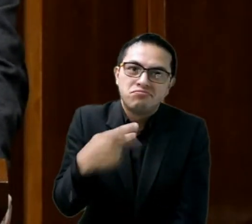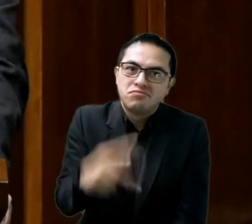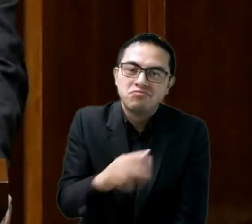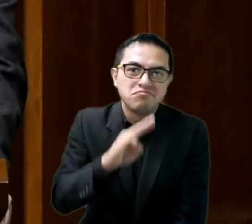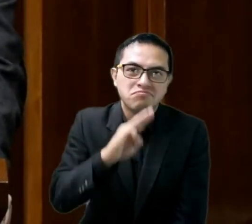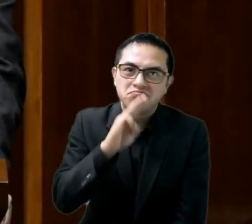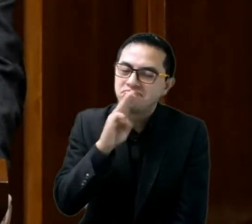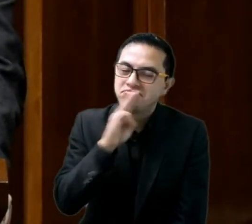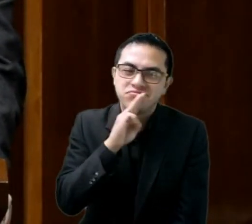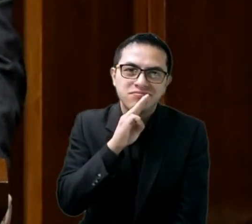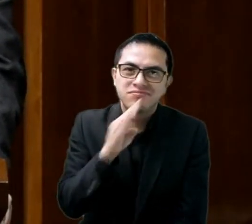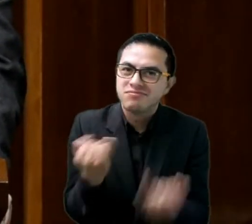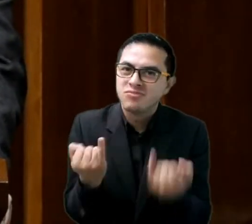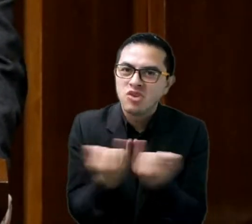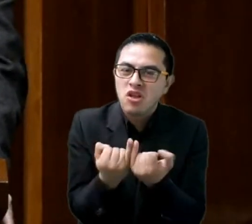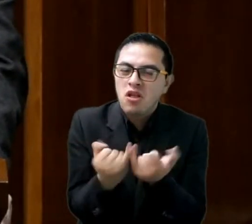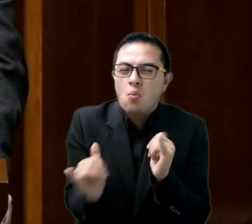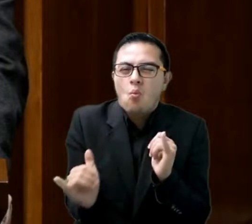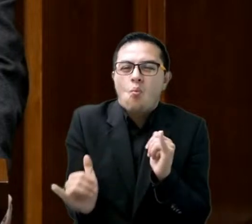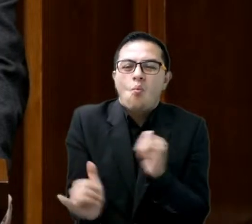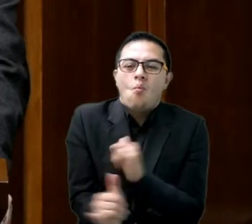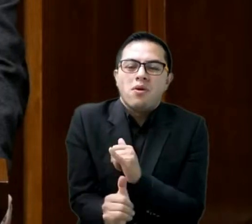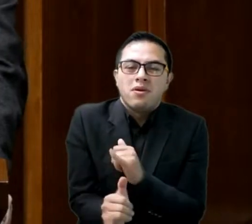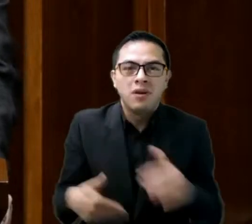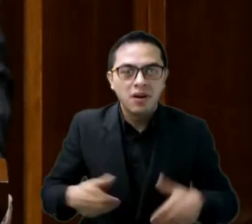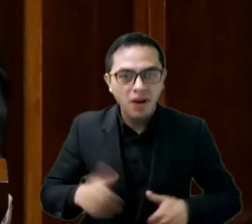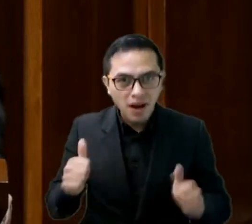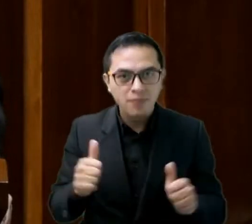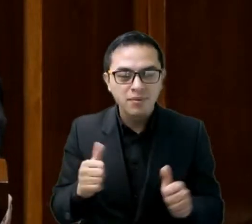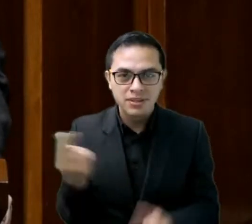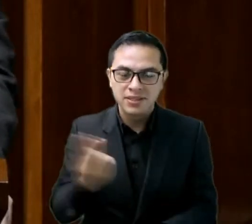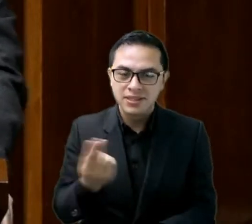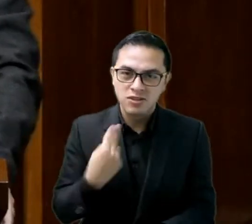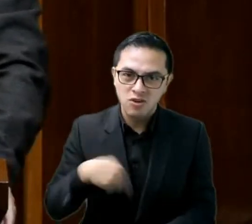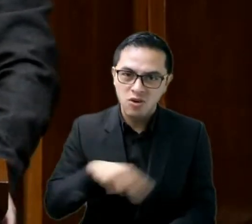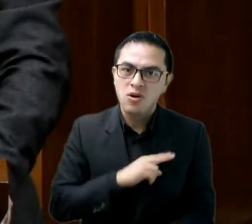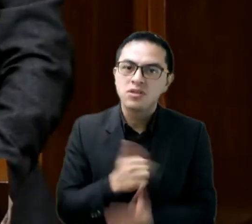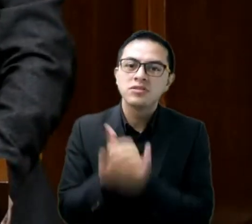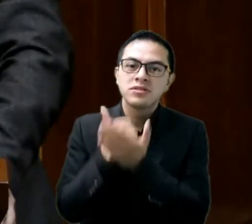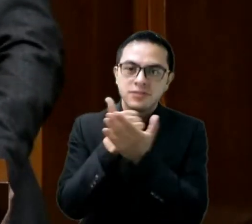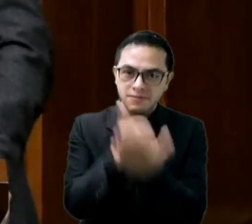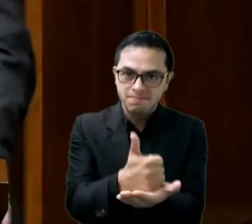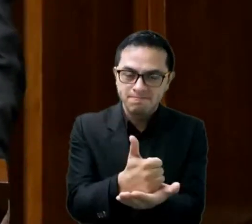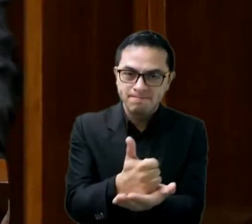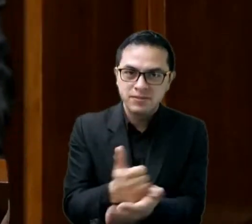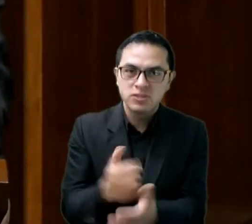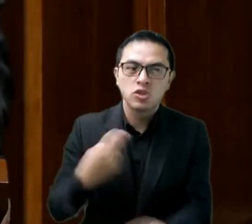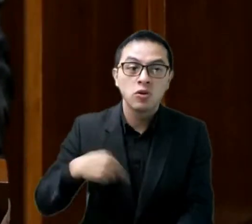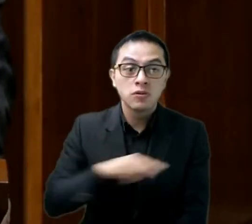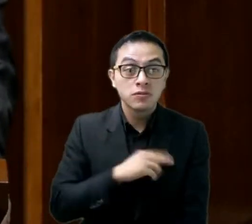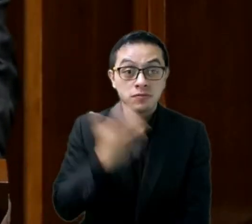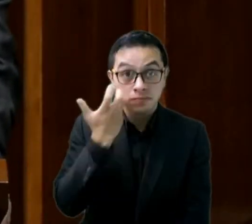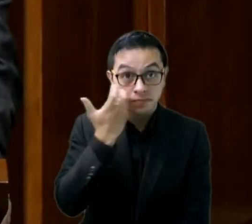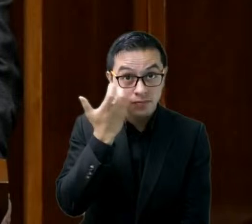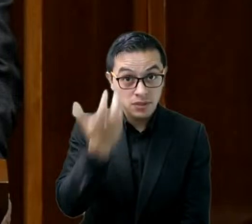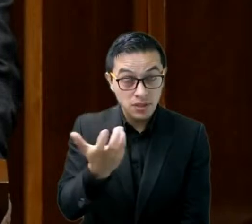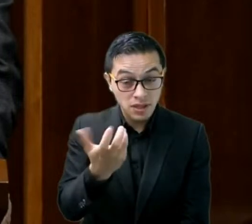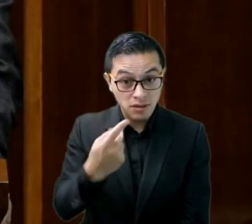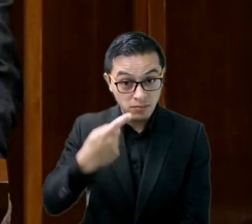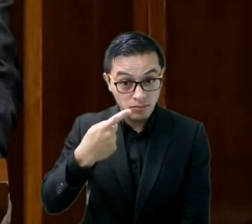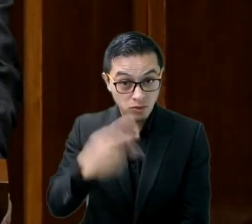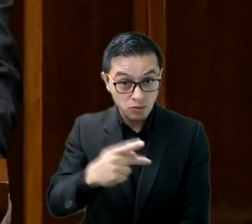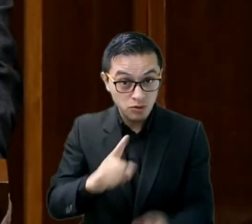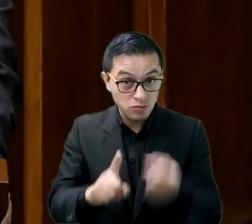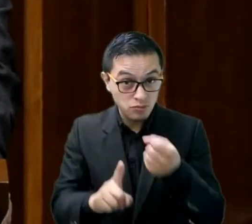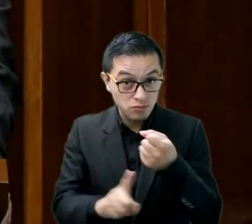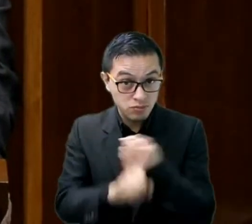bebés. Y entonces es algo que tenemos que resolver. Si nosotros queremos resolver los problemas a los 6 años, a